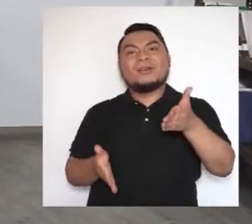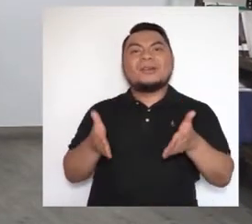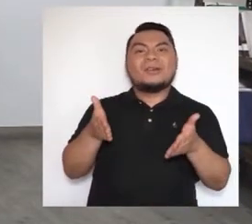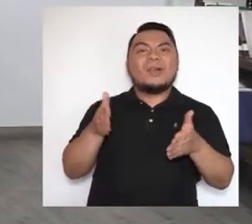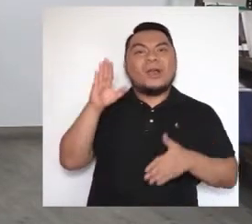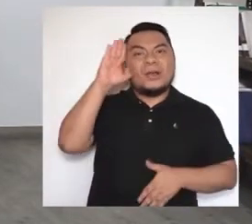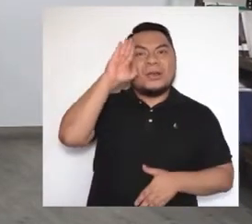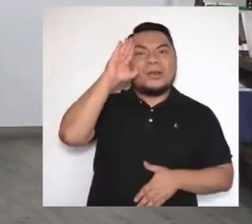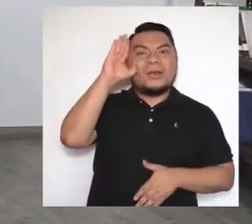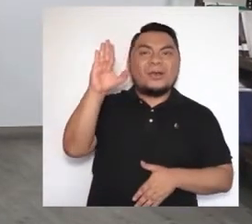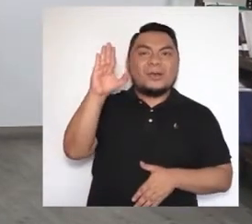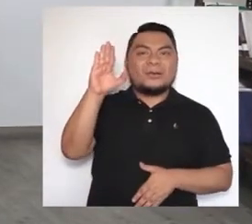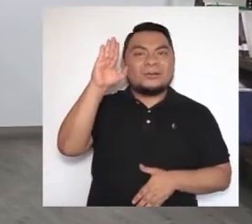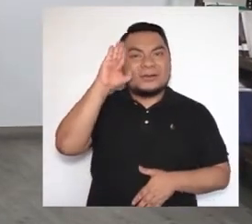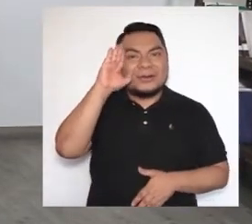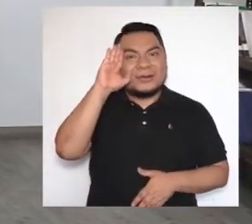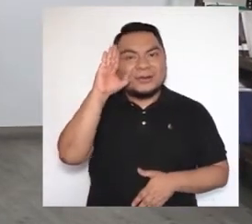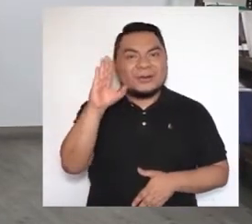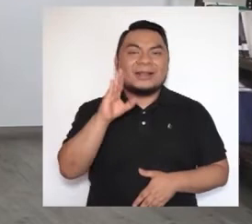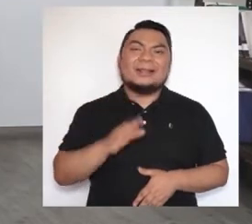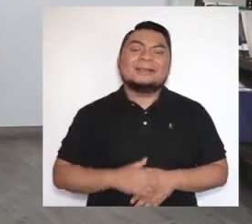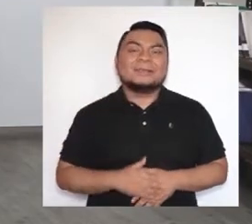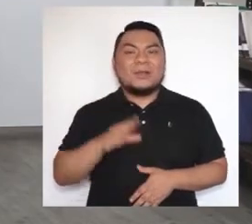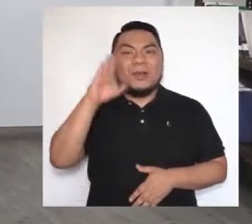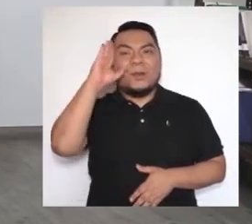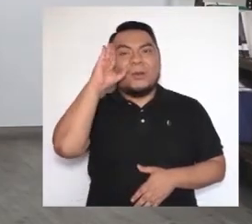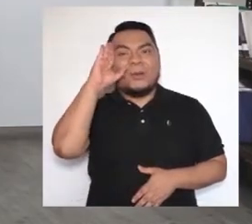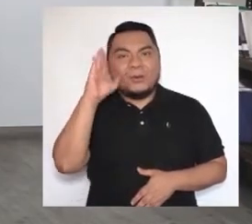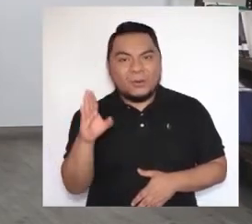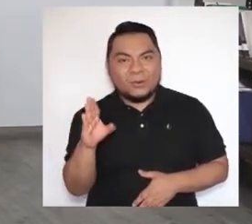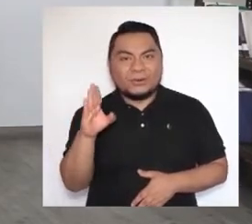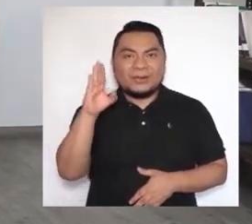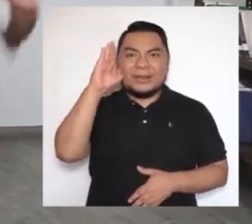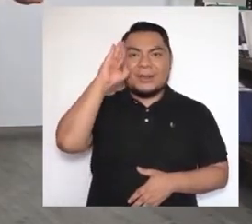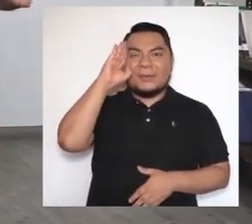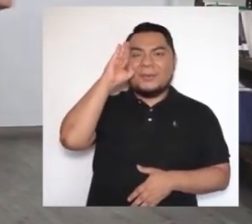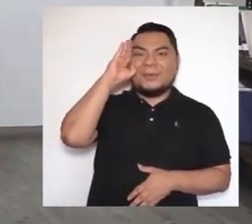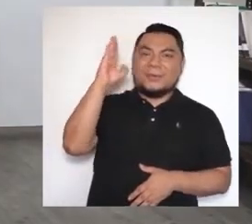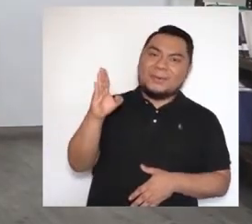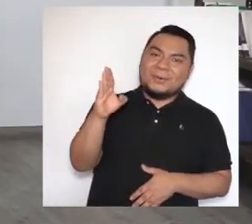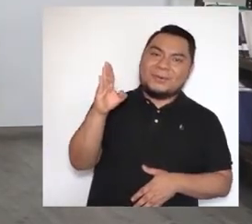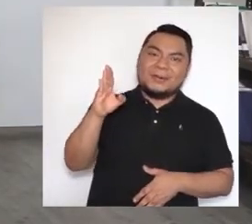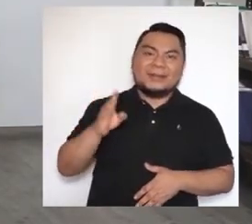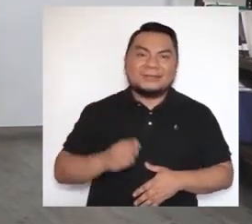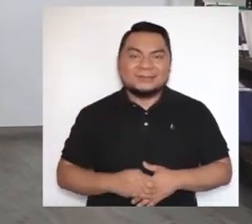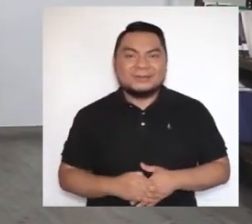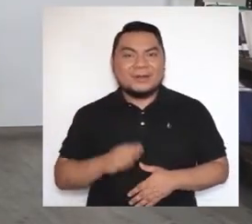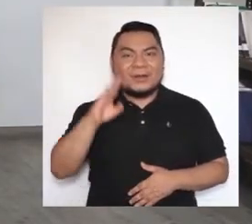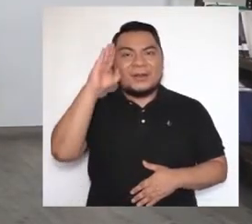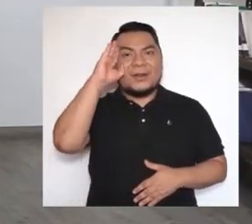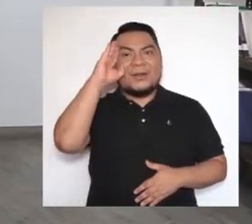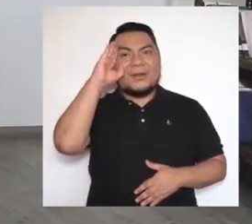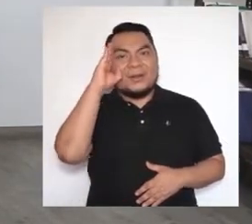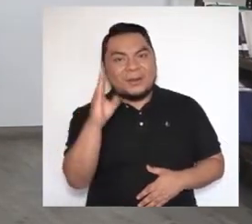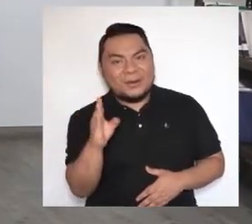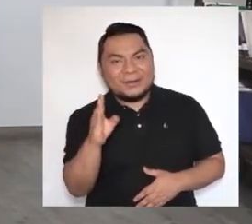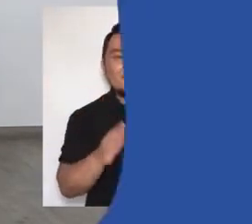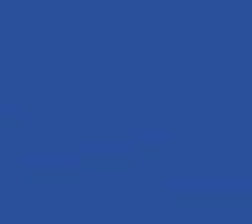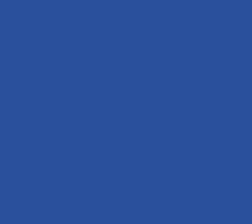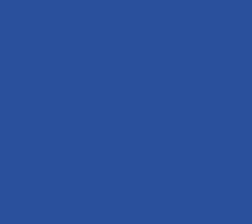Hola. Hola. Hola. Hola. Hola. Hola.